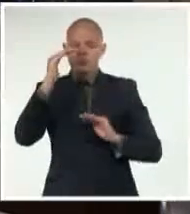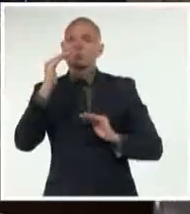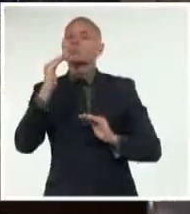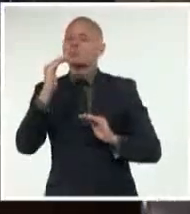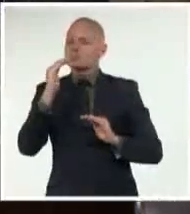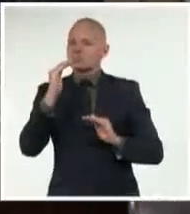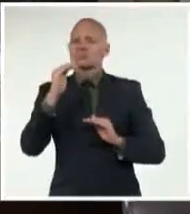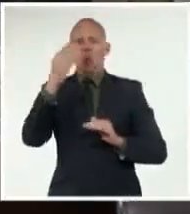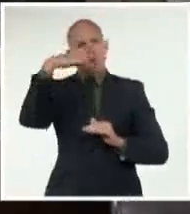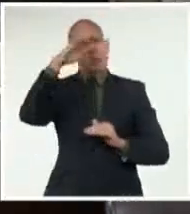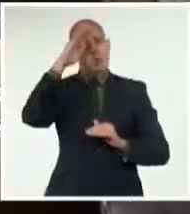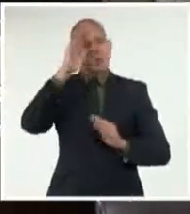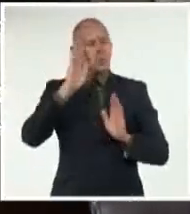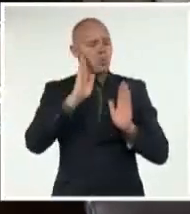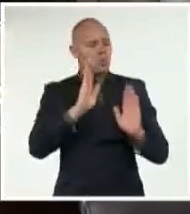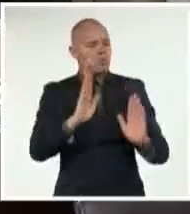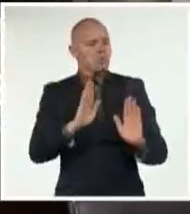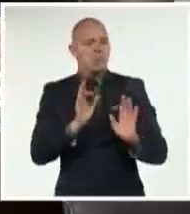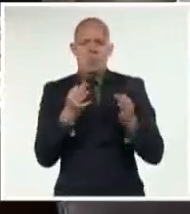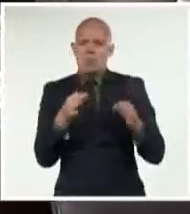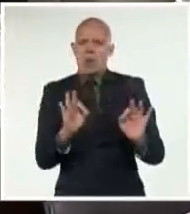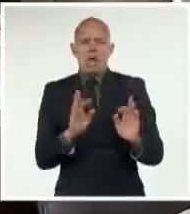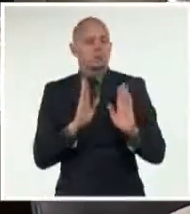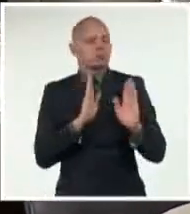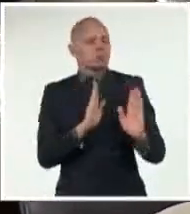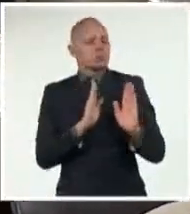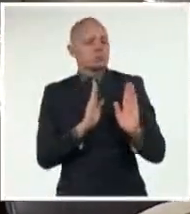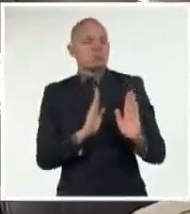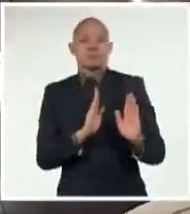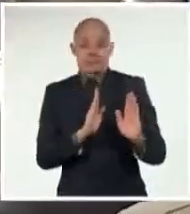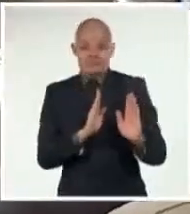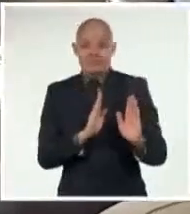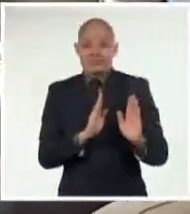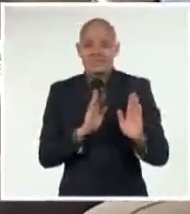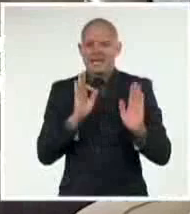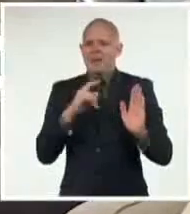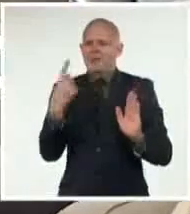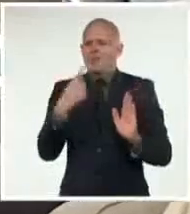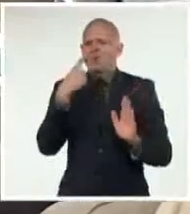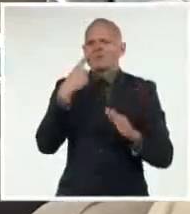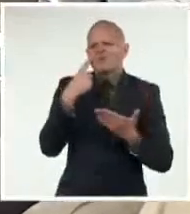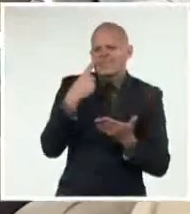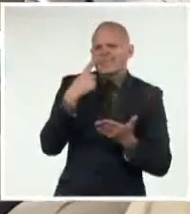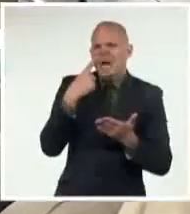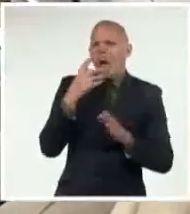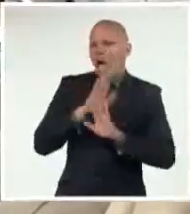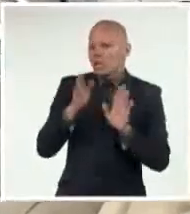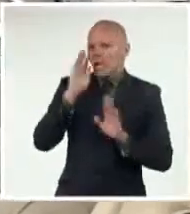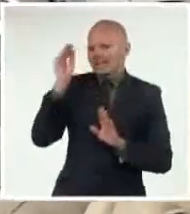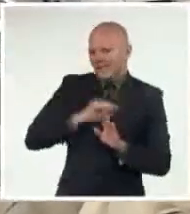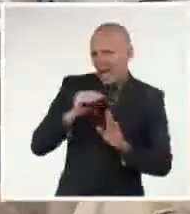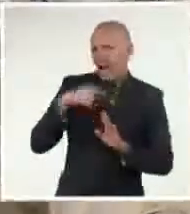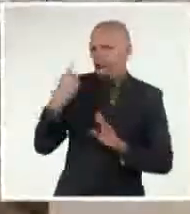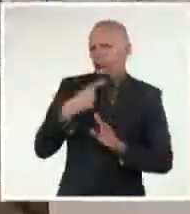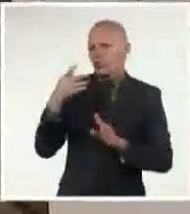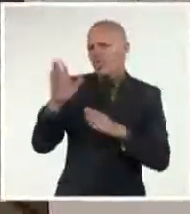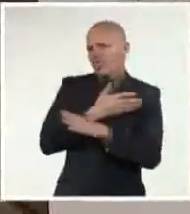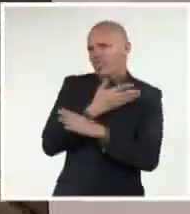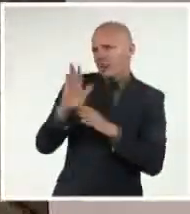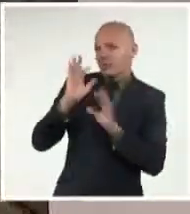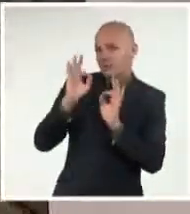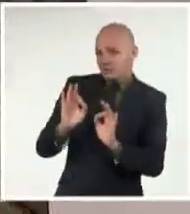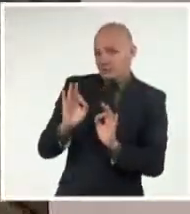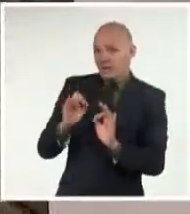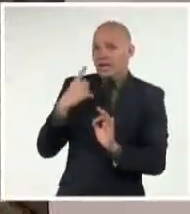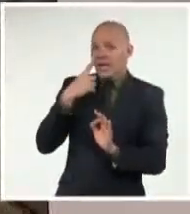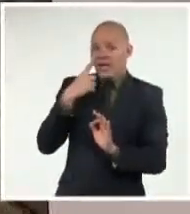comprensión de la necesidad de cambio social por ruptura de la lógica del capital y al mismo tiempo el